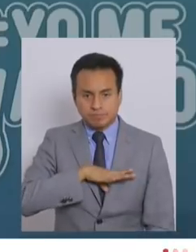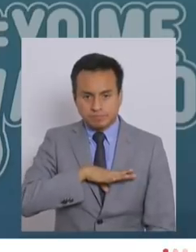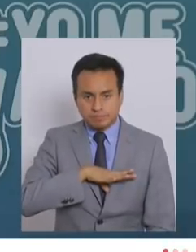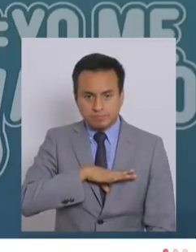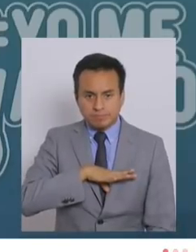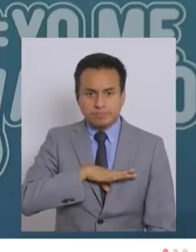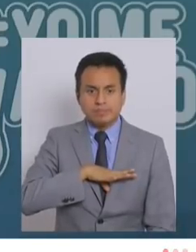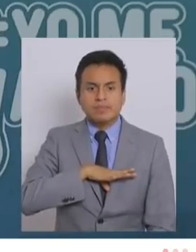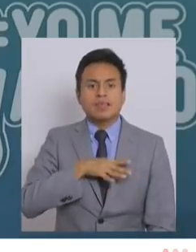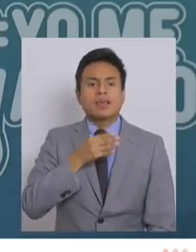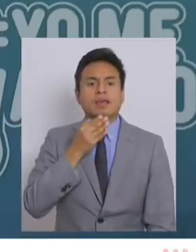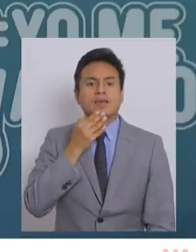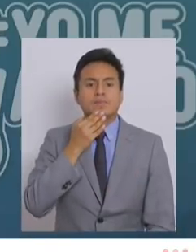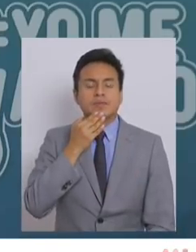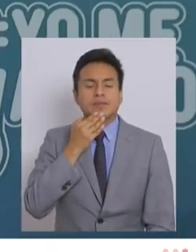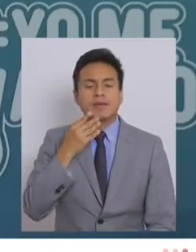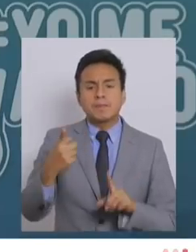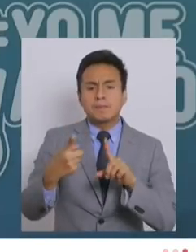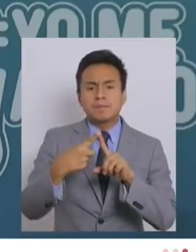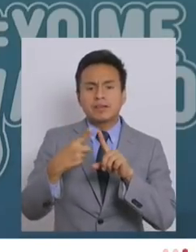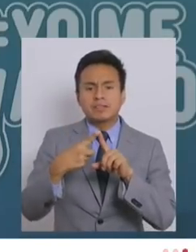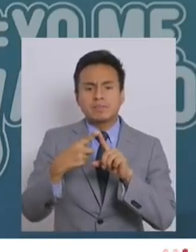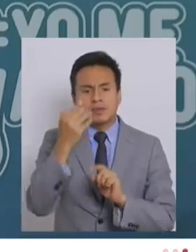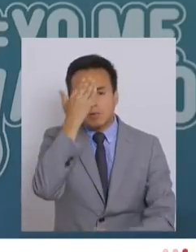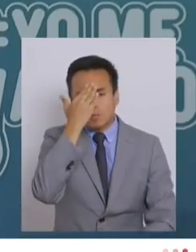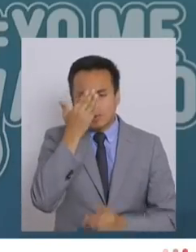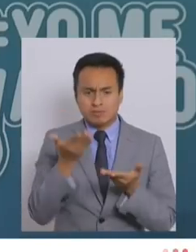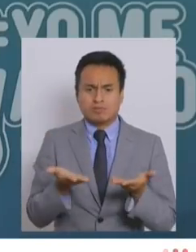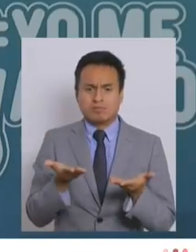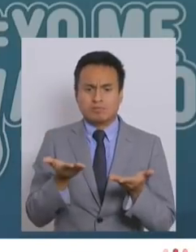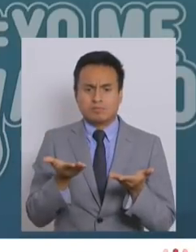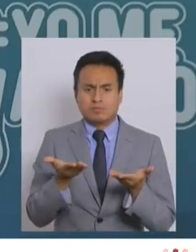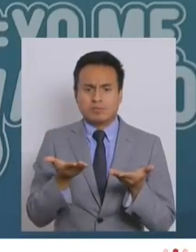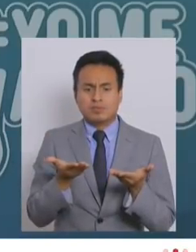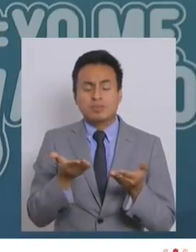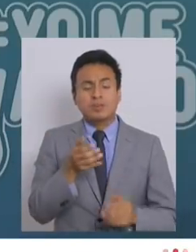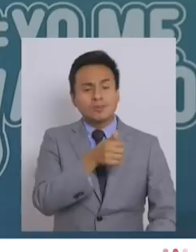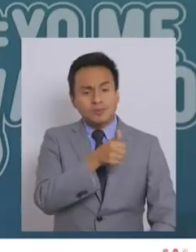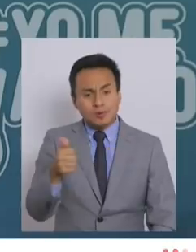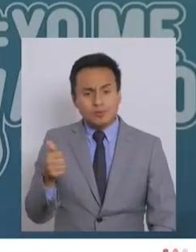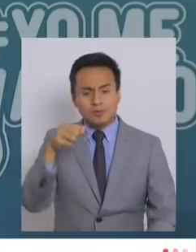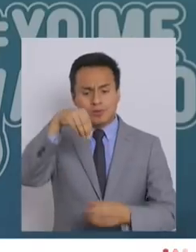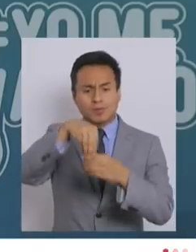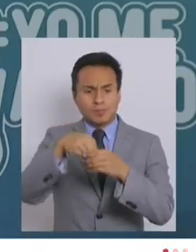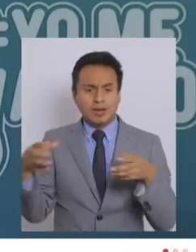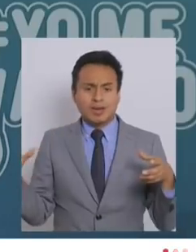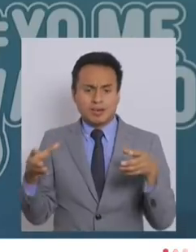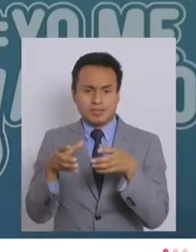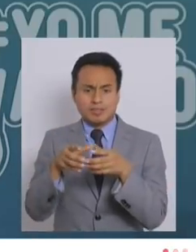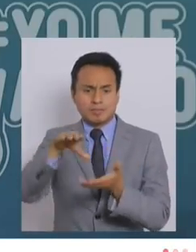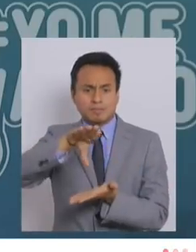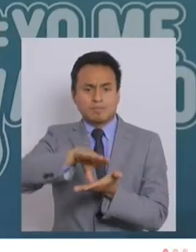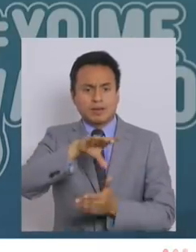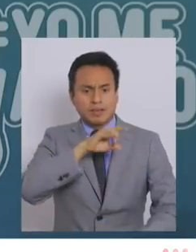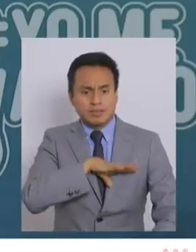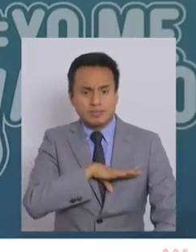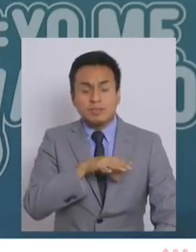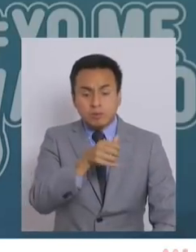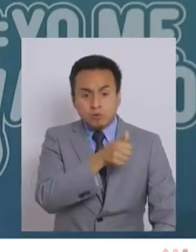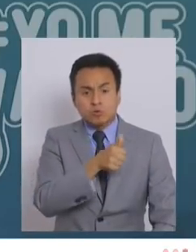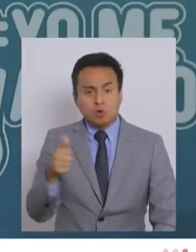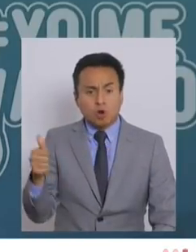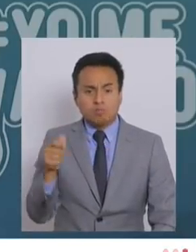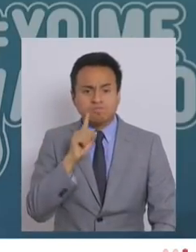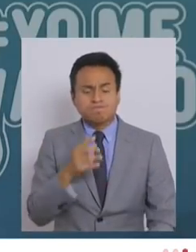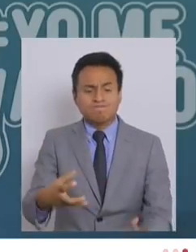además se hagan partícipes de esta preocupación todos somos parte del país todos tenemos